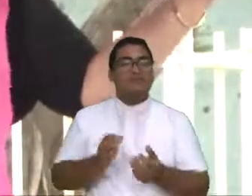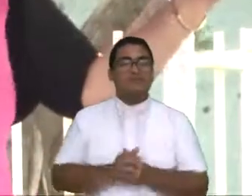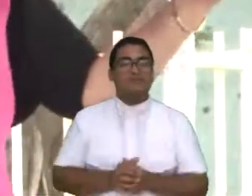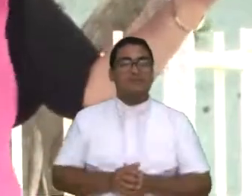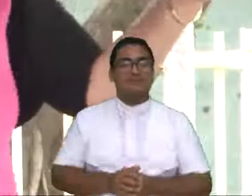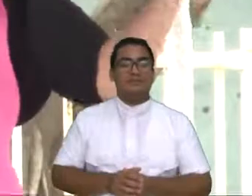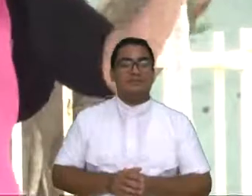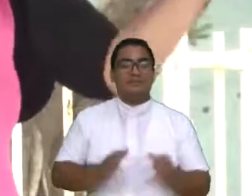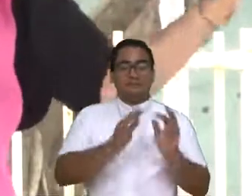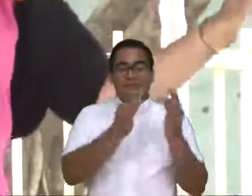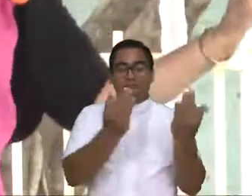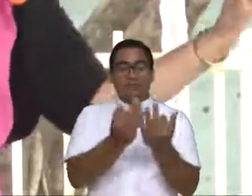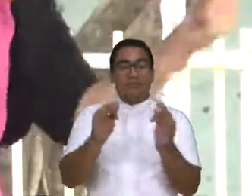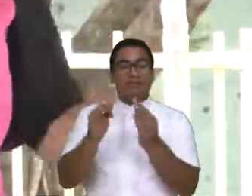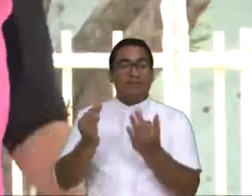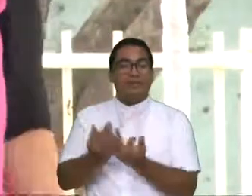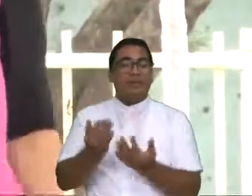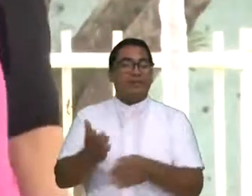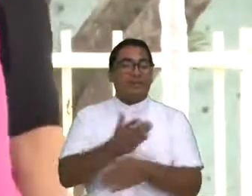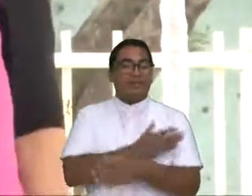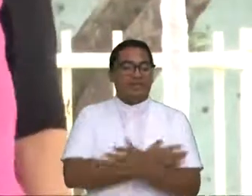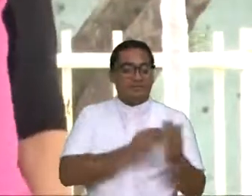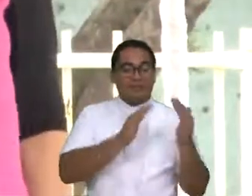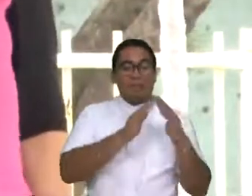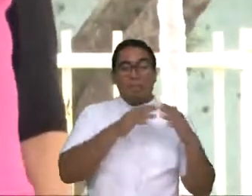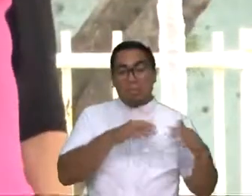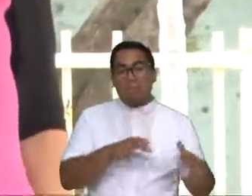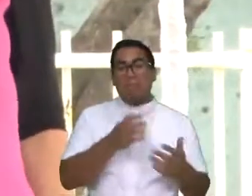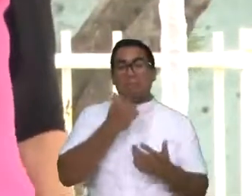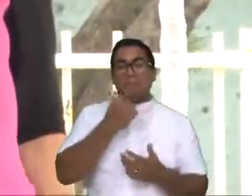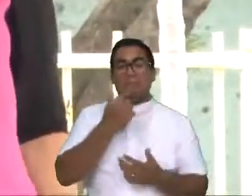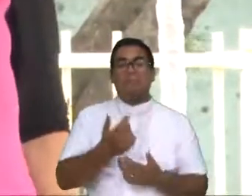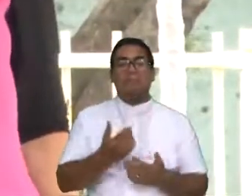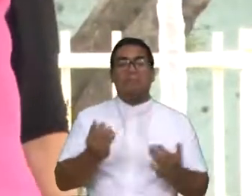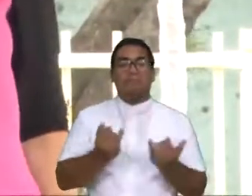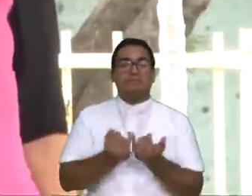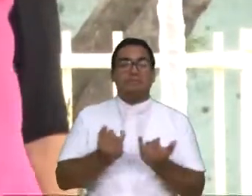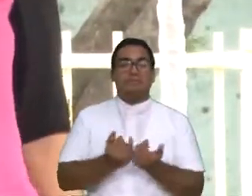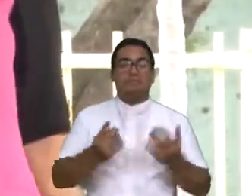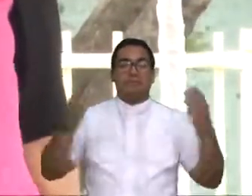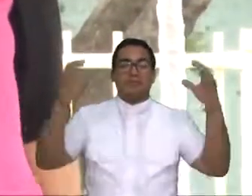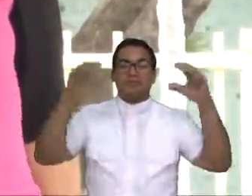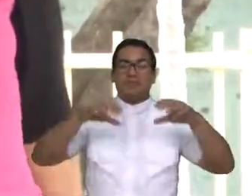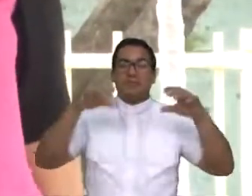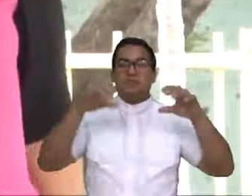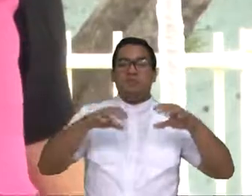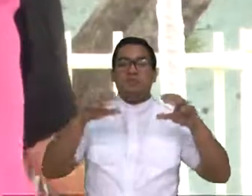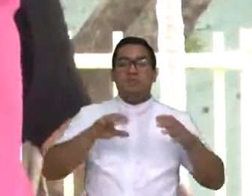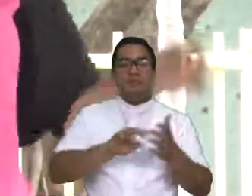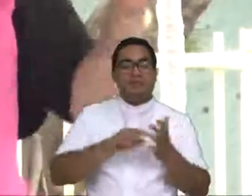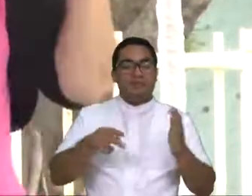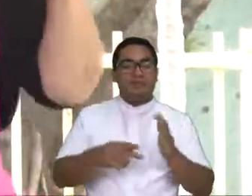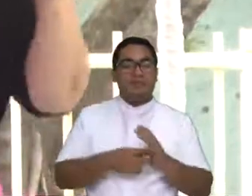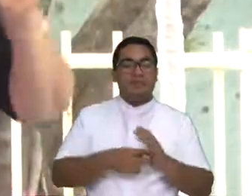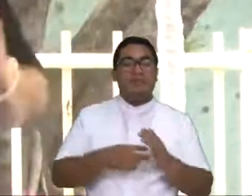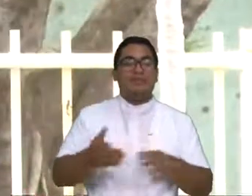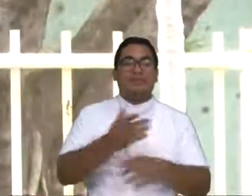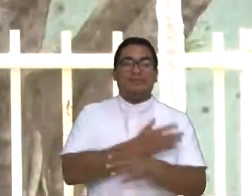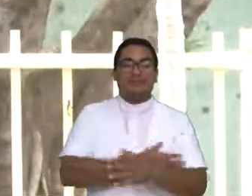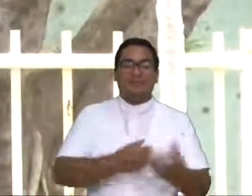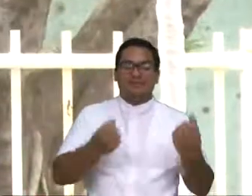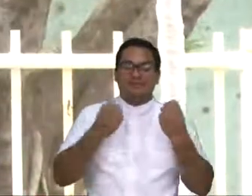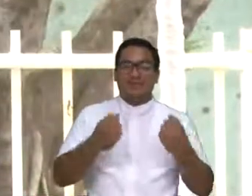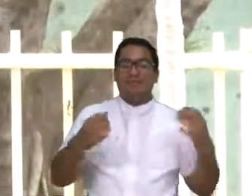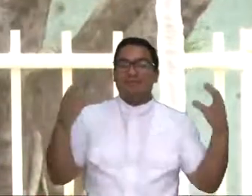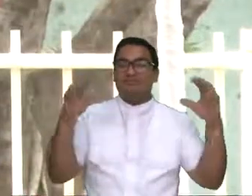habían perdido o a punto de colapsar su vivienda en ese invierno que tuvimos fuerte, tanto como las